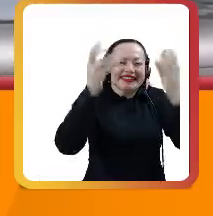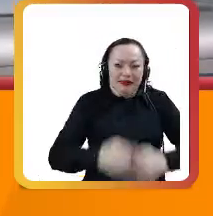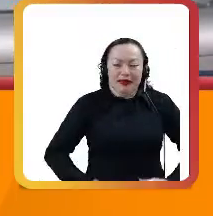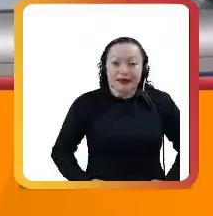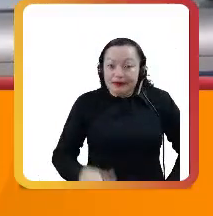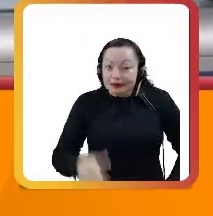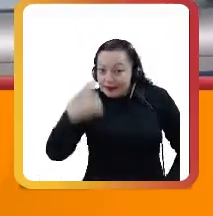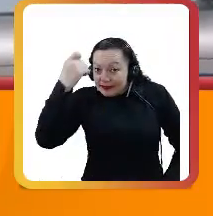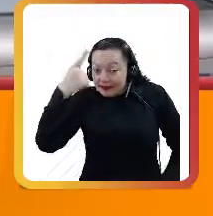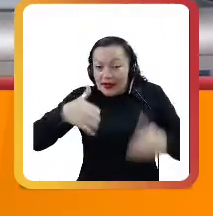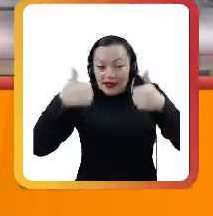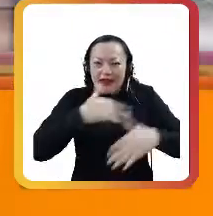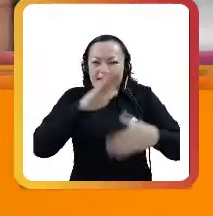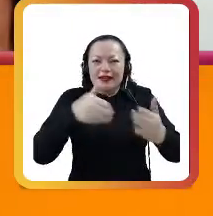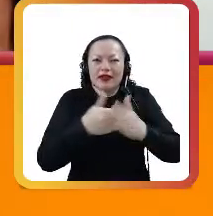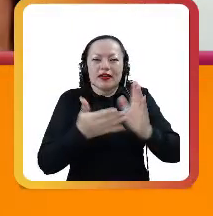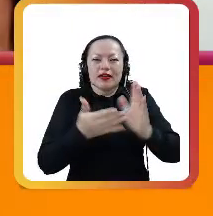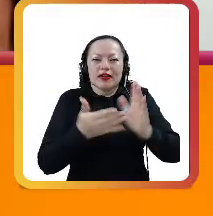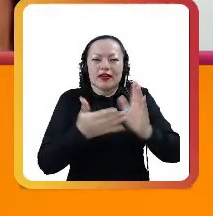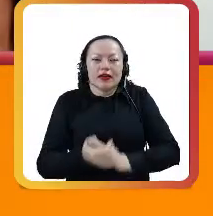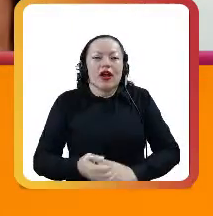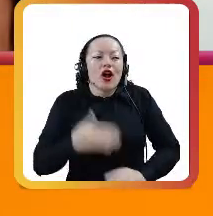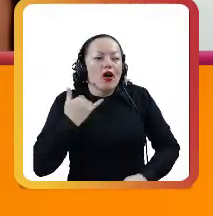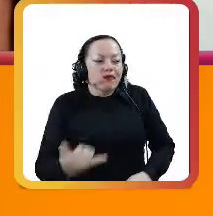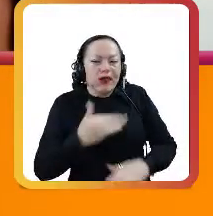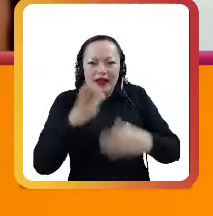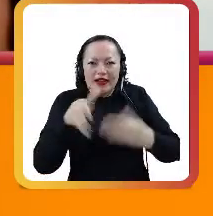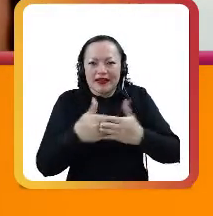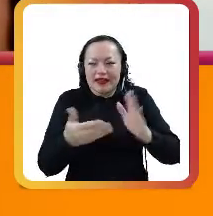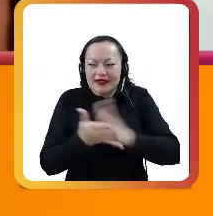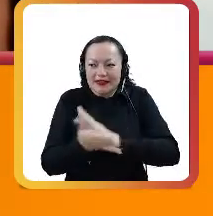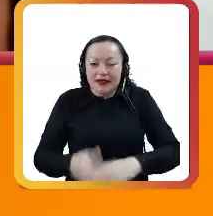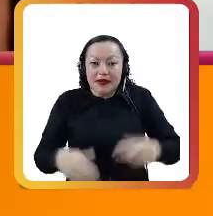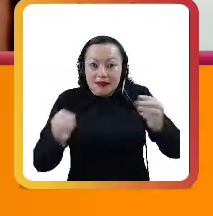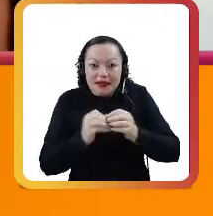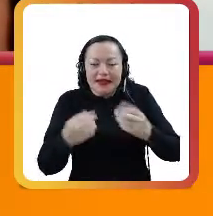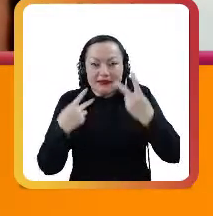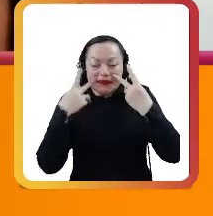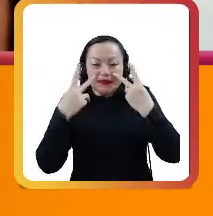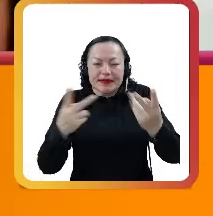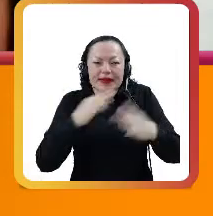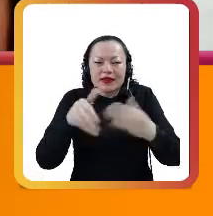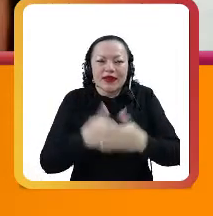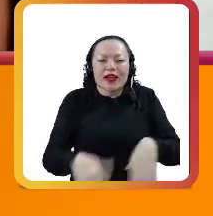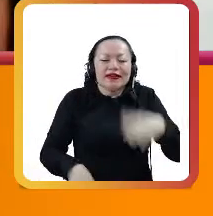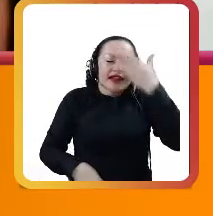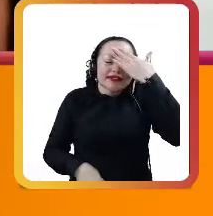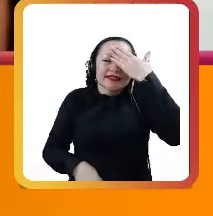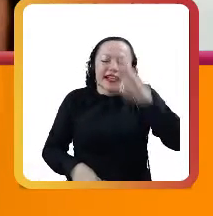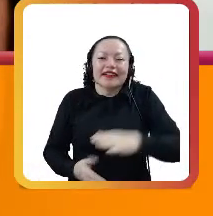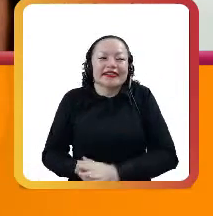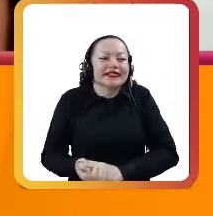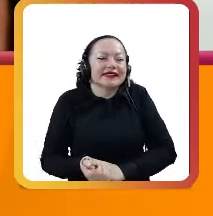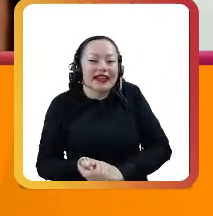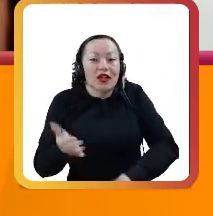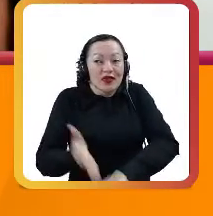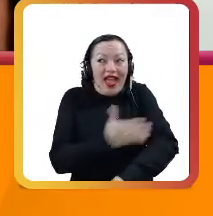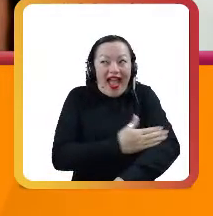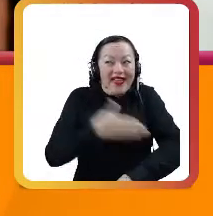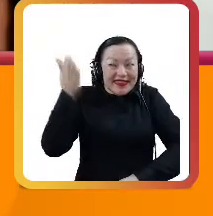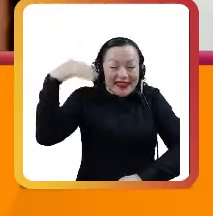Muy bien, Laurita. Ahí está, entonces. Mira, sé que este era de un comerciante que antes